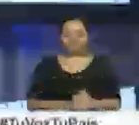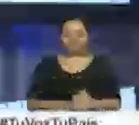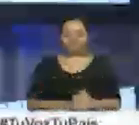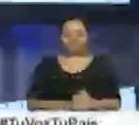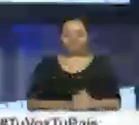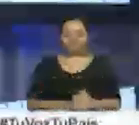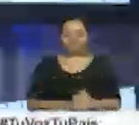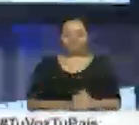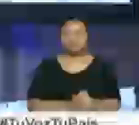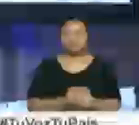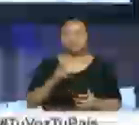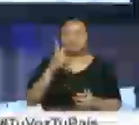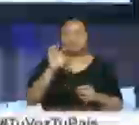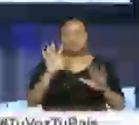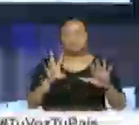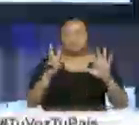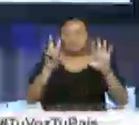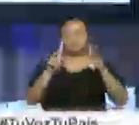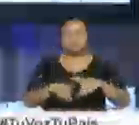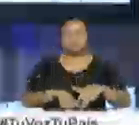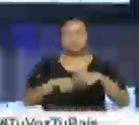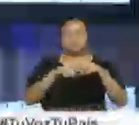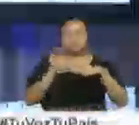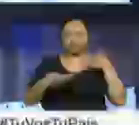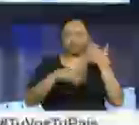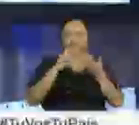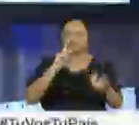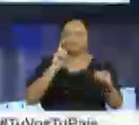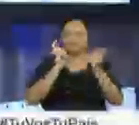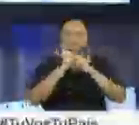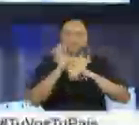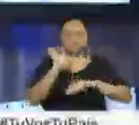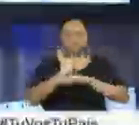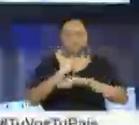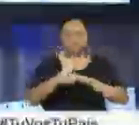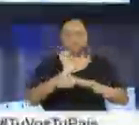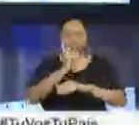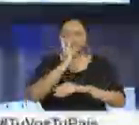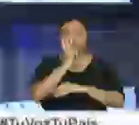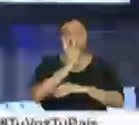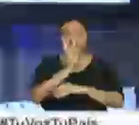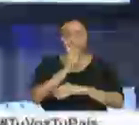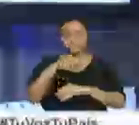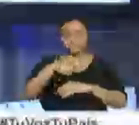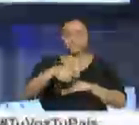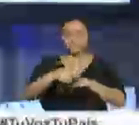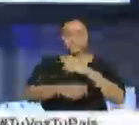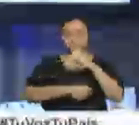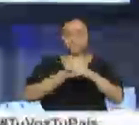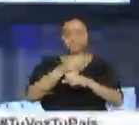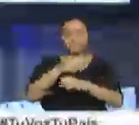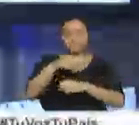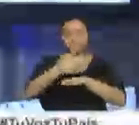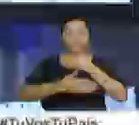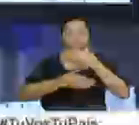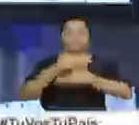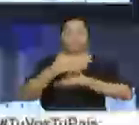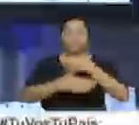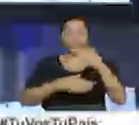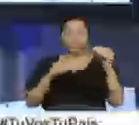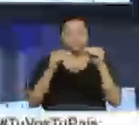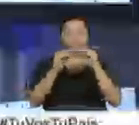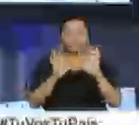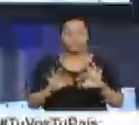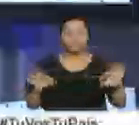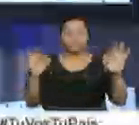Bueno, desde el 2007 inició la transformación del Ecuador y es que en ese año fue cuando el proceso histórico más